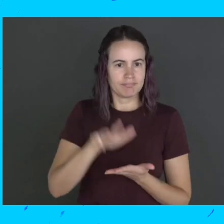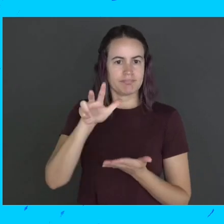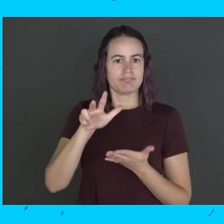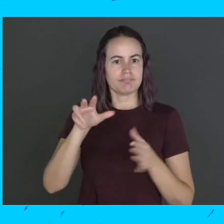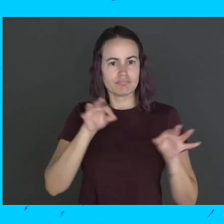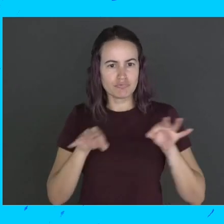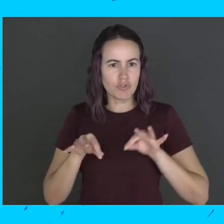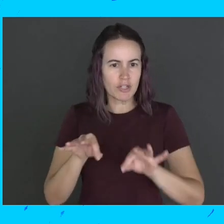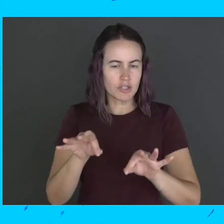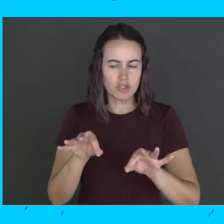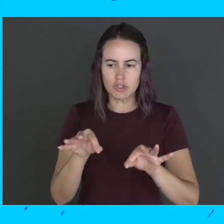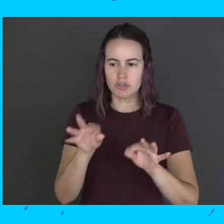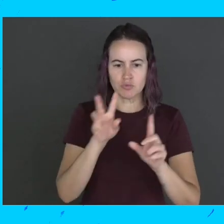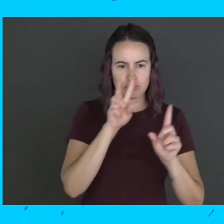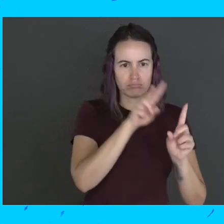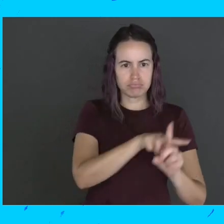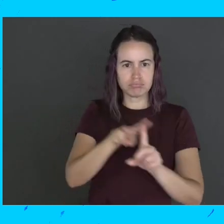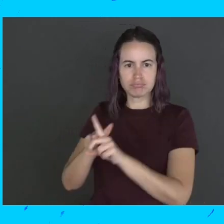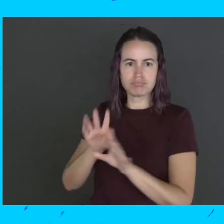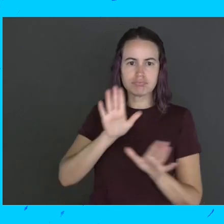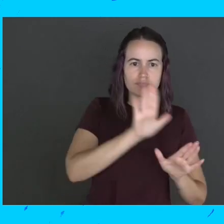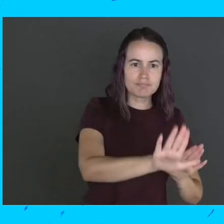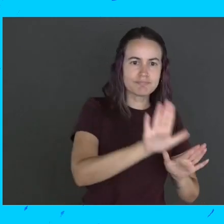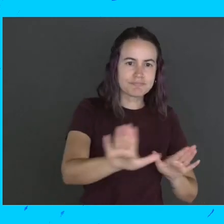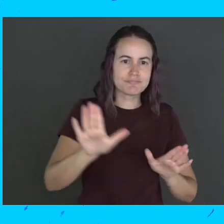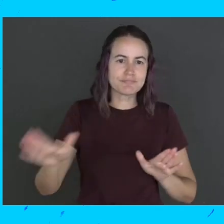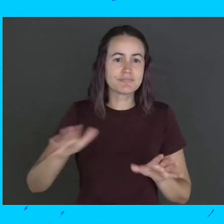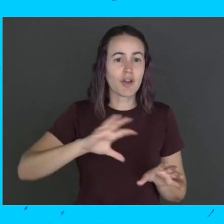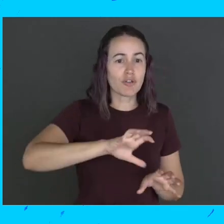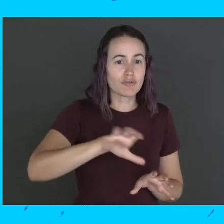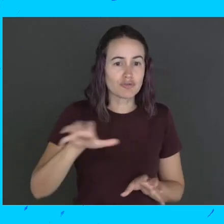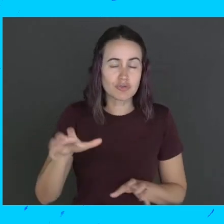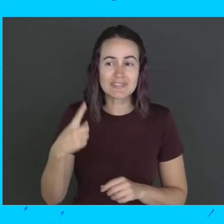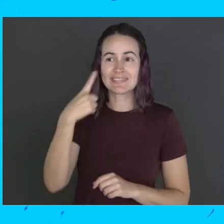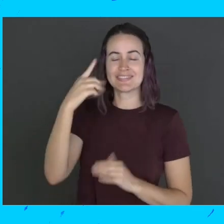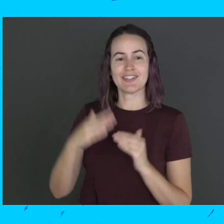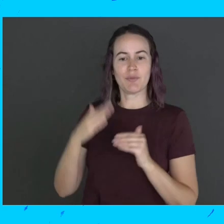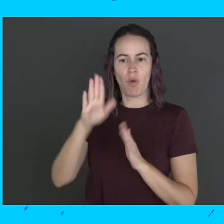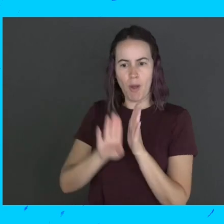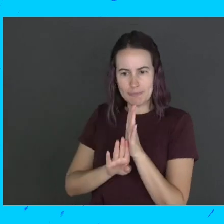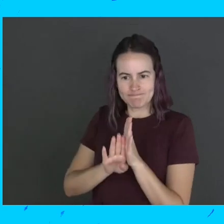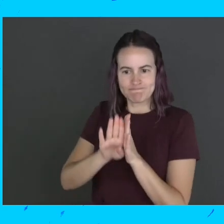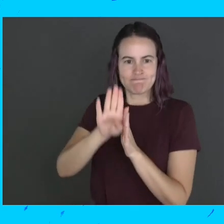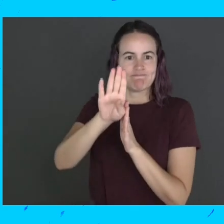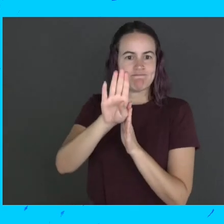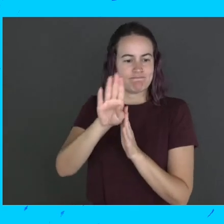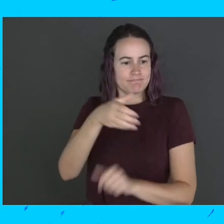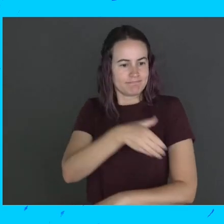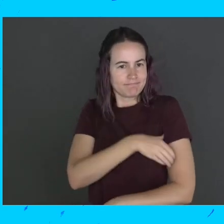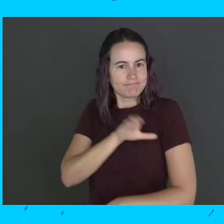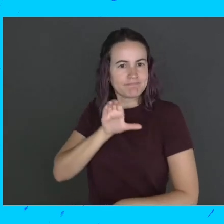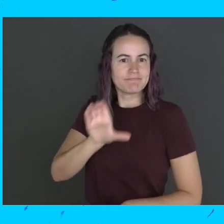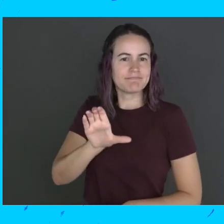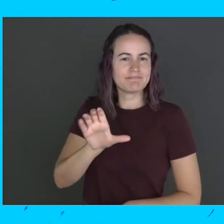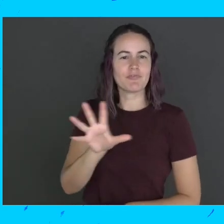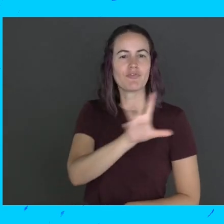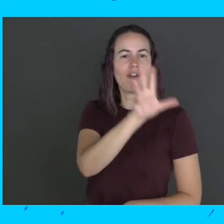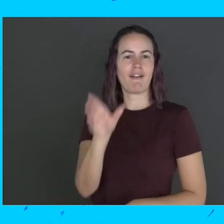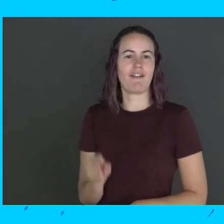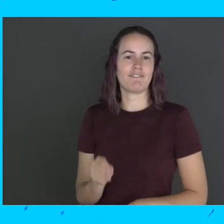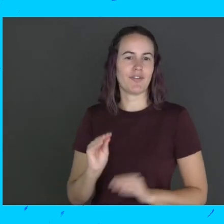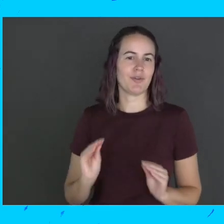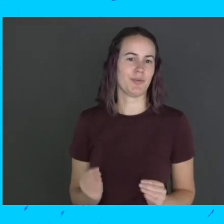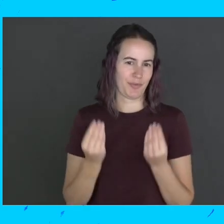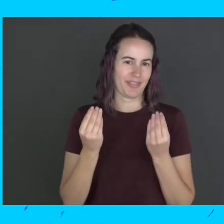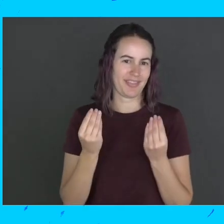tenemos 7 millones de jóvenes en Ghana, así que quisiéramos felicitar a todos los países por